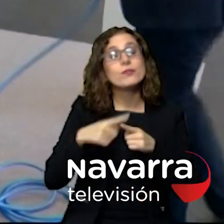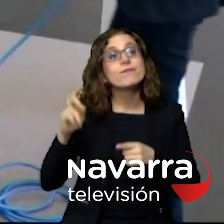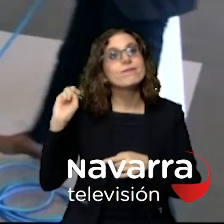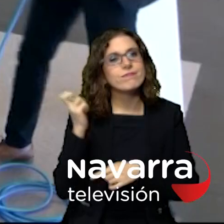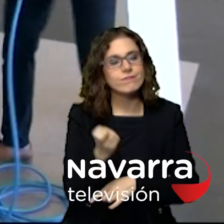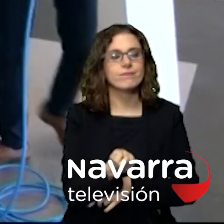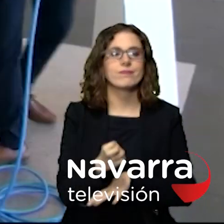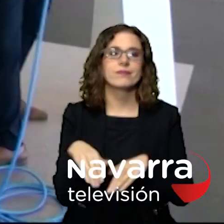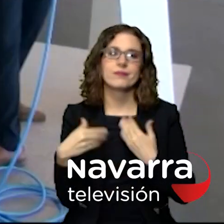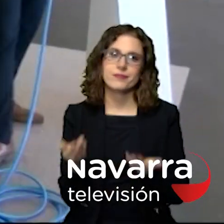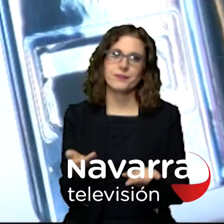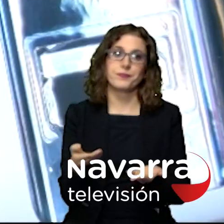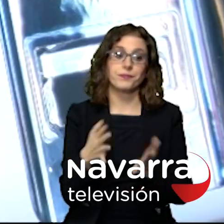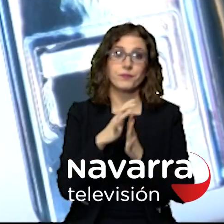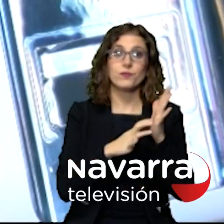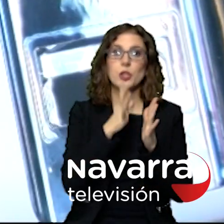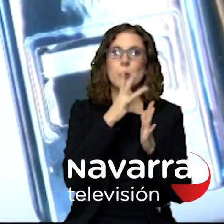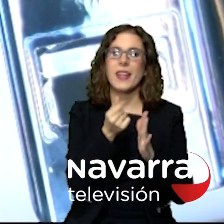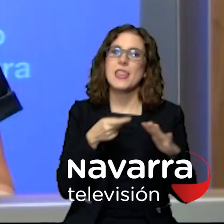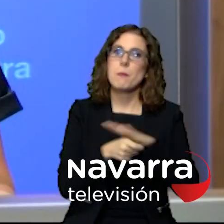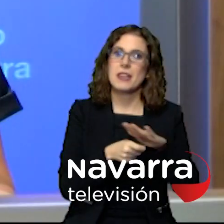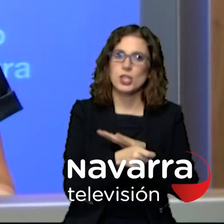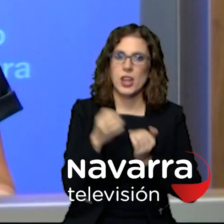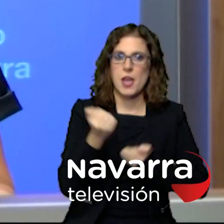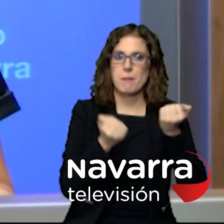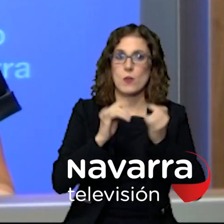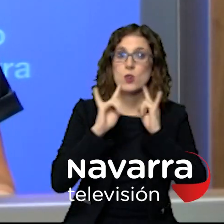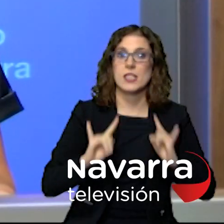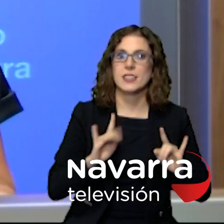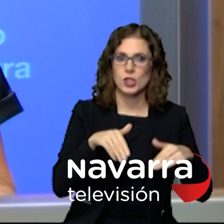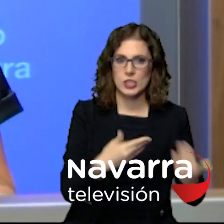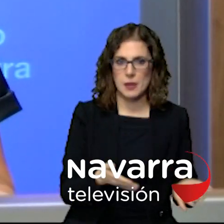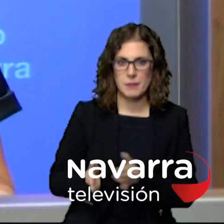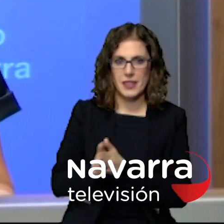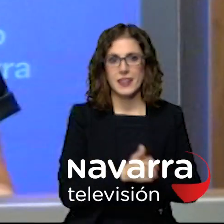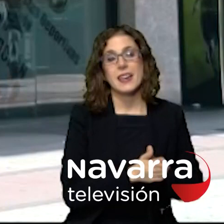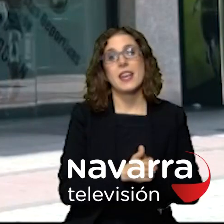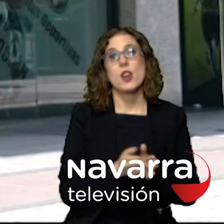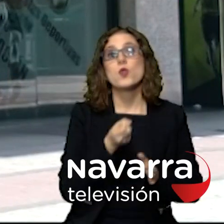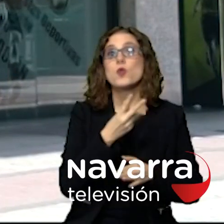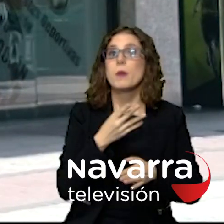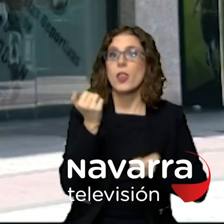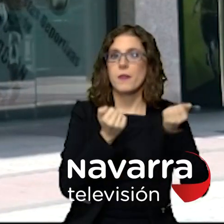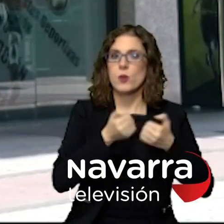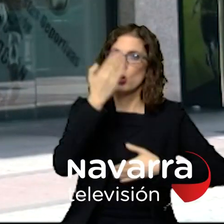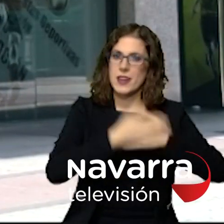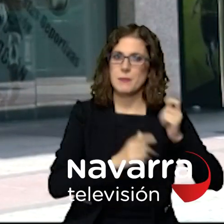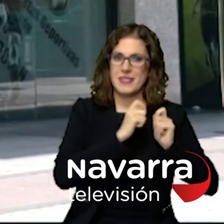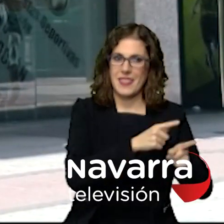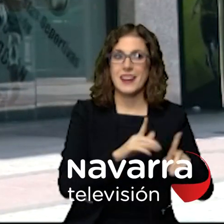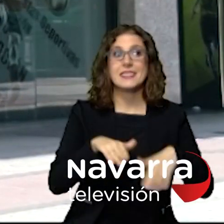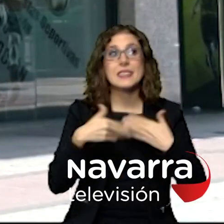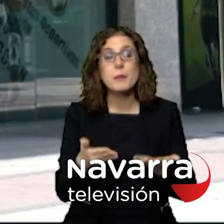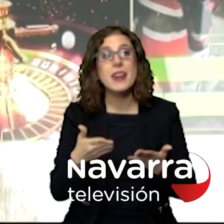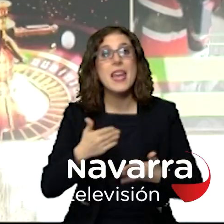también en la deducción por inversión en vehículos eléctricos. Se limita el número de vehículos por los que se puede aplicar la deducción. Y respecto al impuesto sobre sociedades